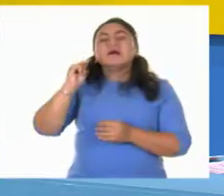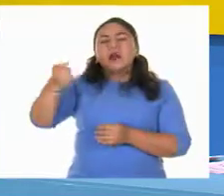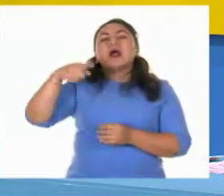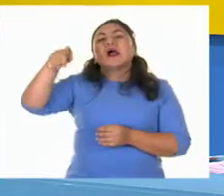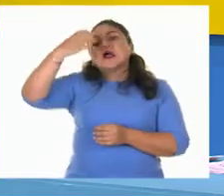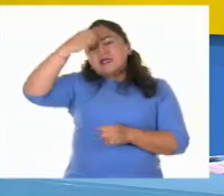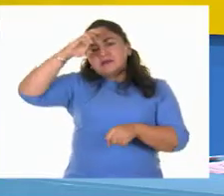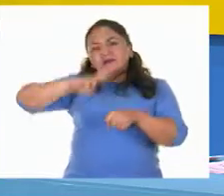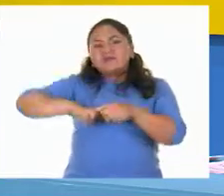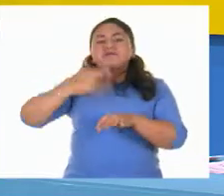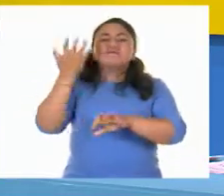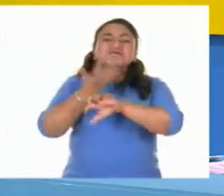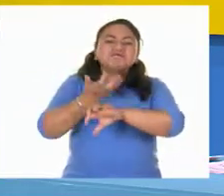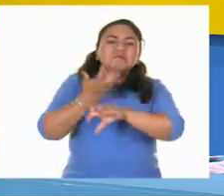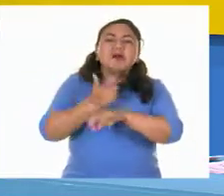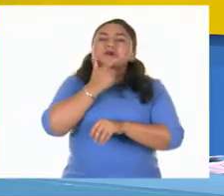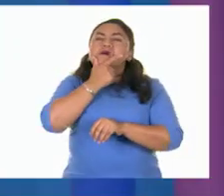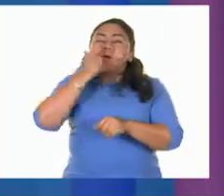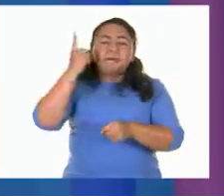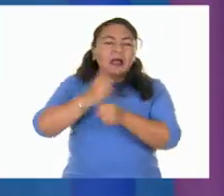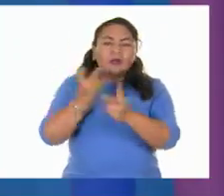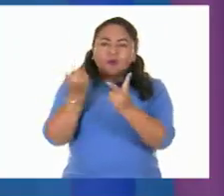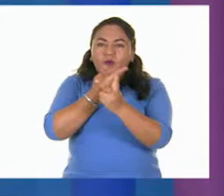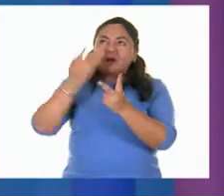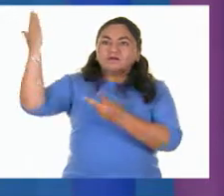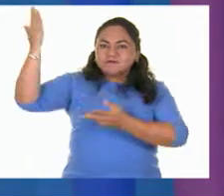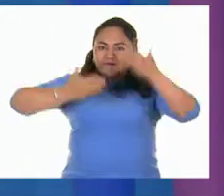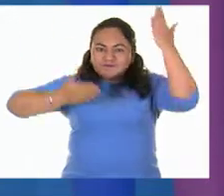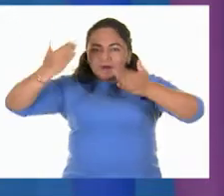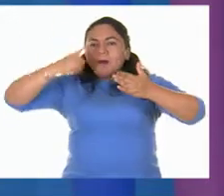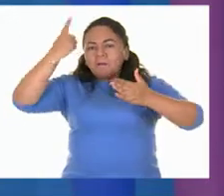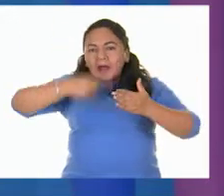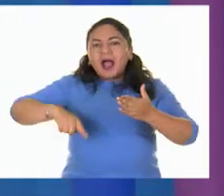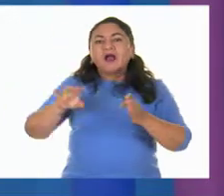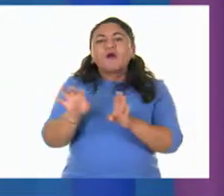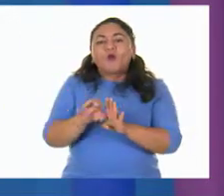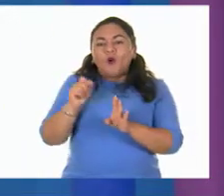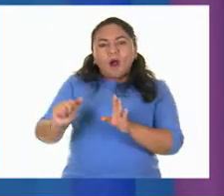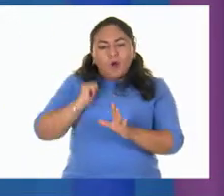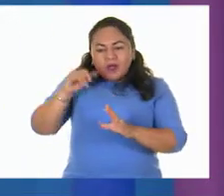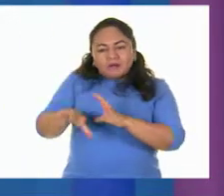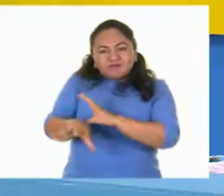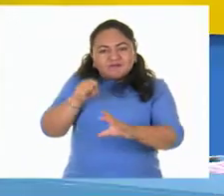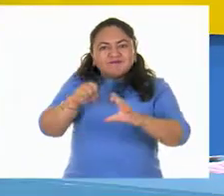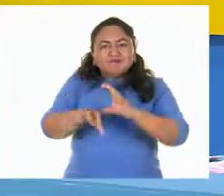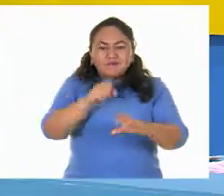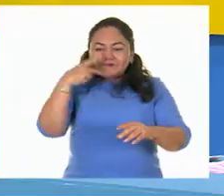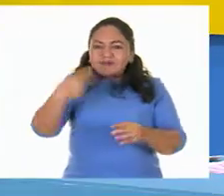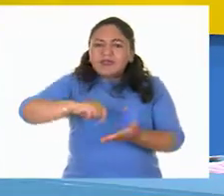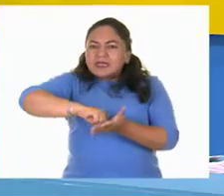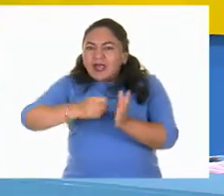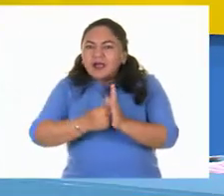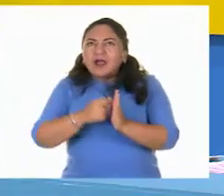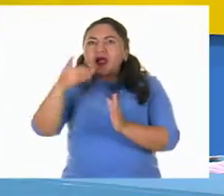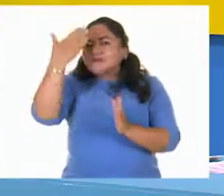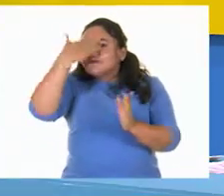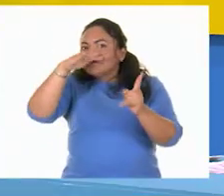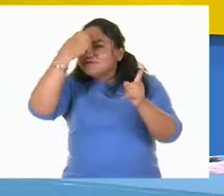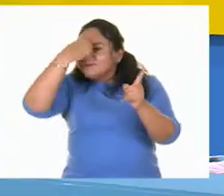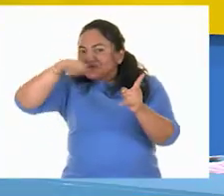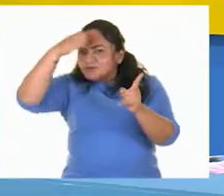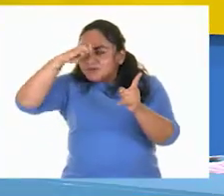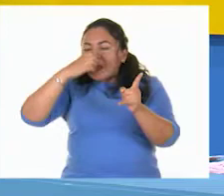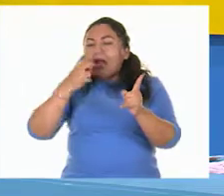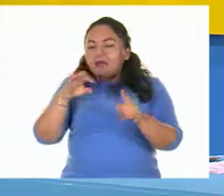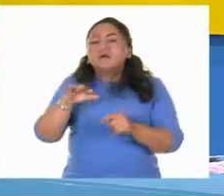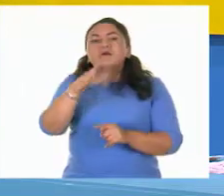extranjeras, estadounidenses e inglesas principalmente, para de esa manera aprovechar los conocimientos técnicos que ellos tenían y